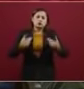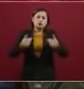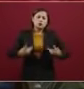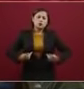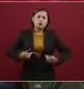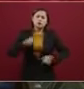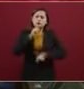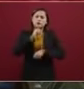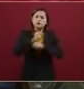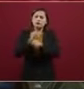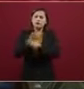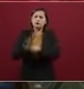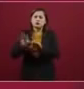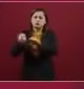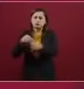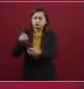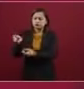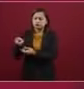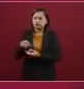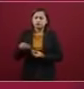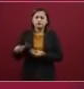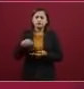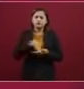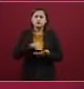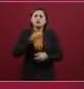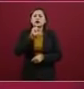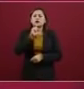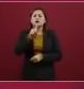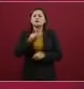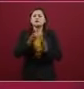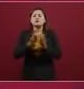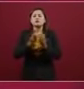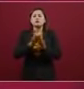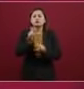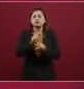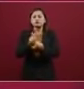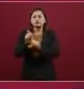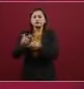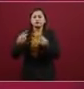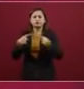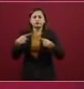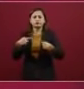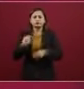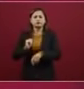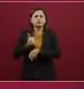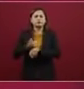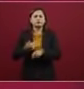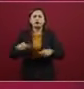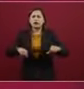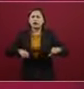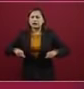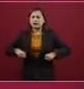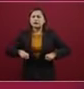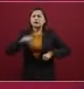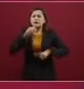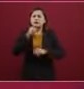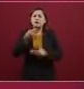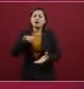de información, planeo y ejecución de operativos policiales y administración de